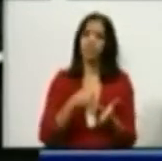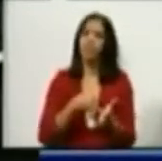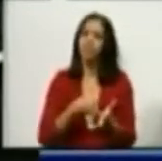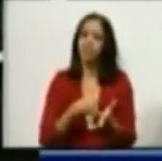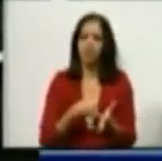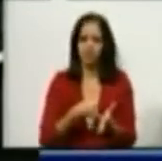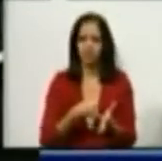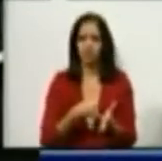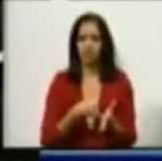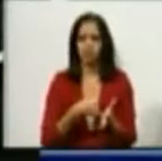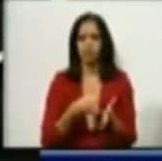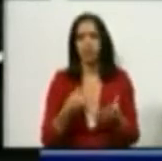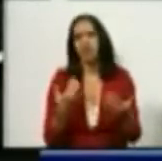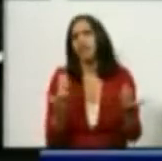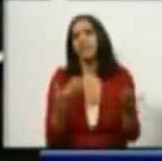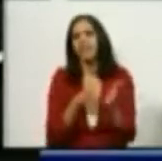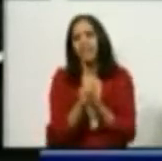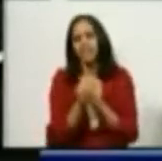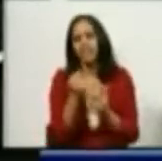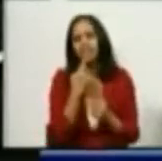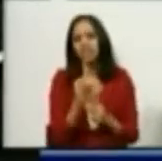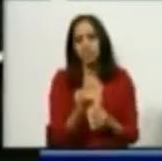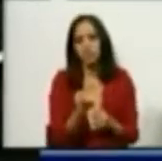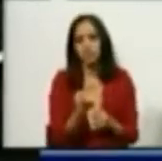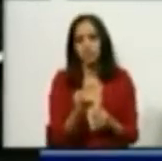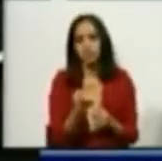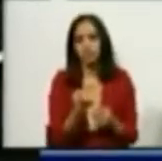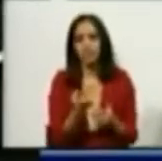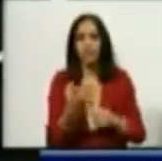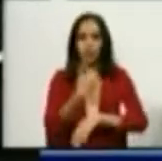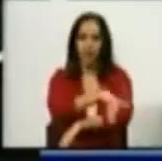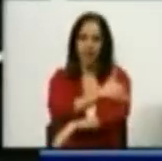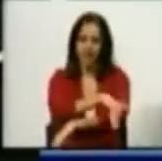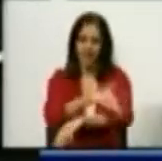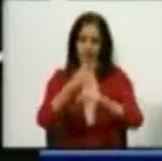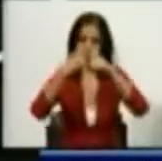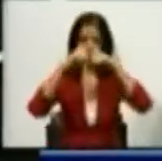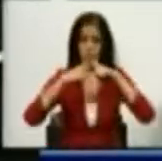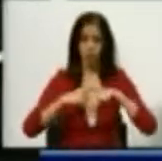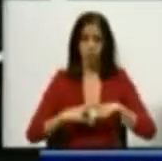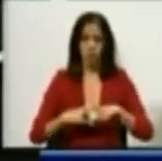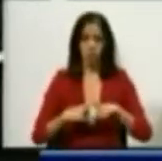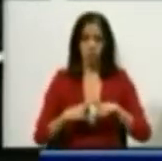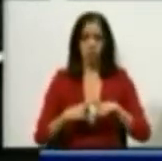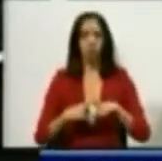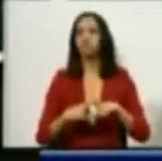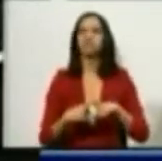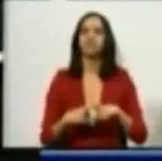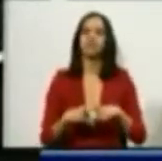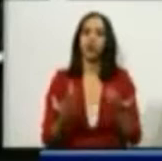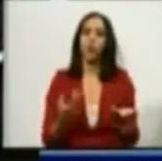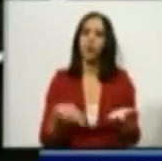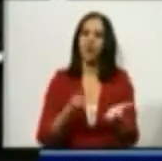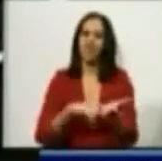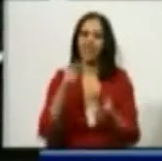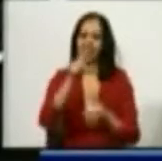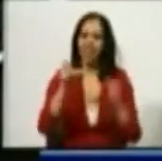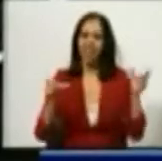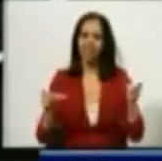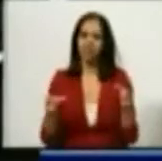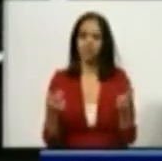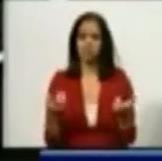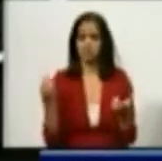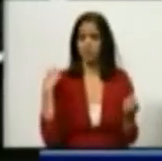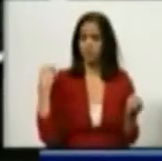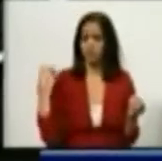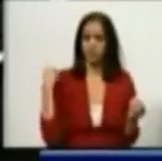qué es lo que ocurre qué es lo que nos están diciendo tanto la calle como los números tanto encuestas como la realidad de la gente no